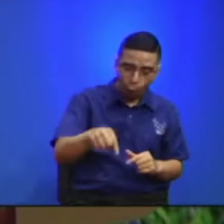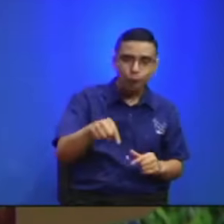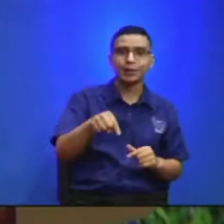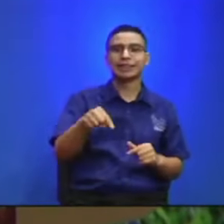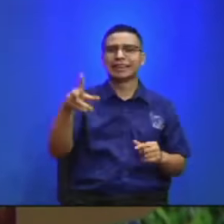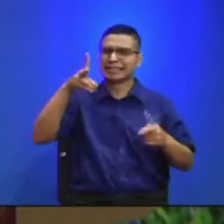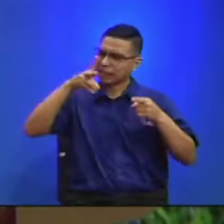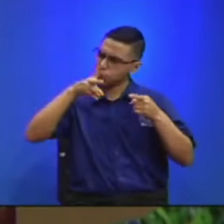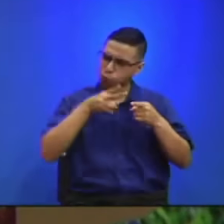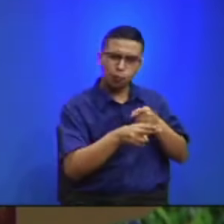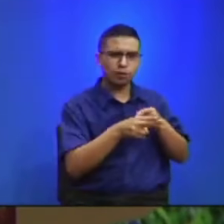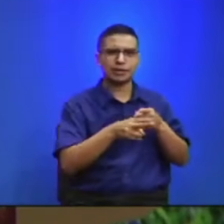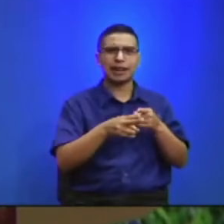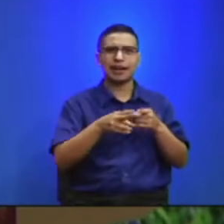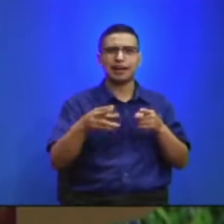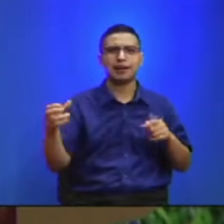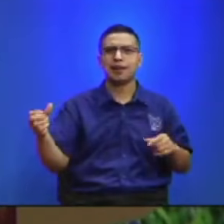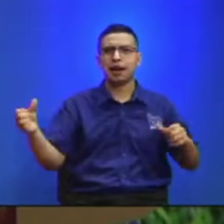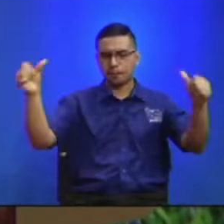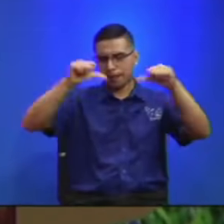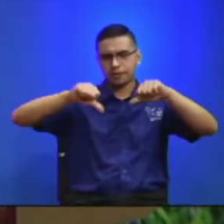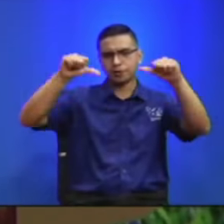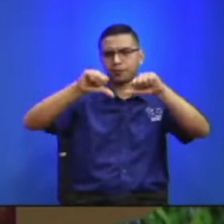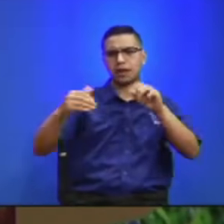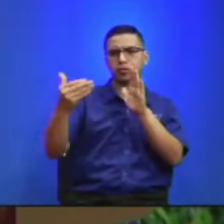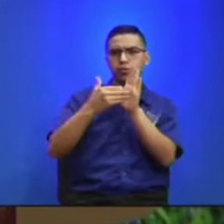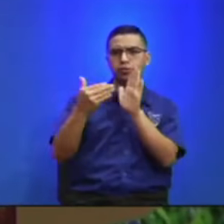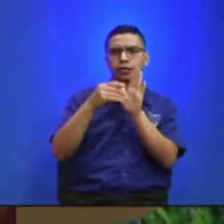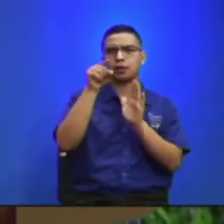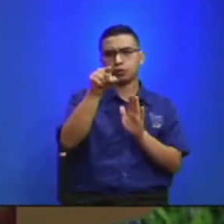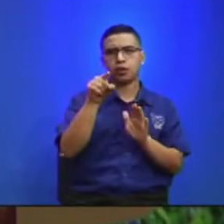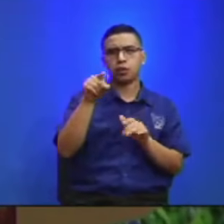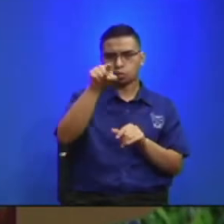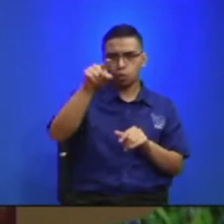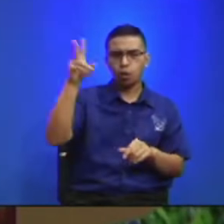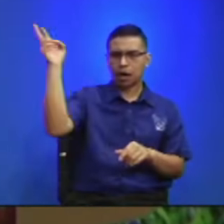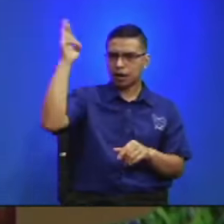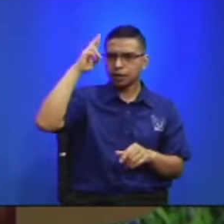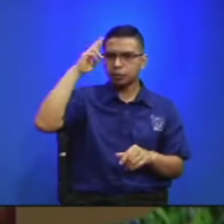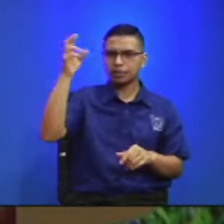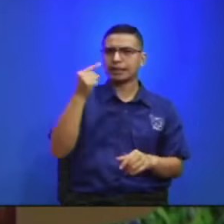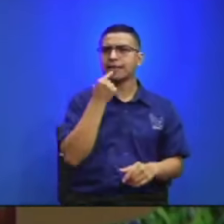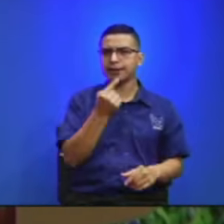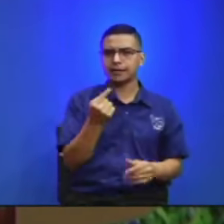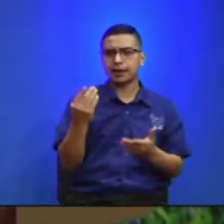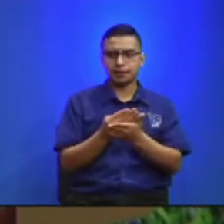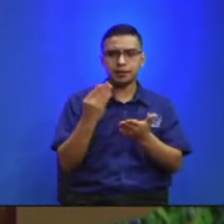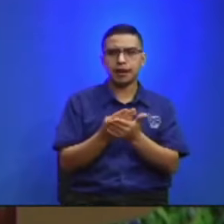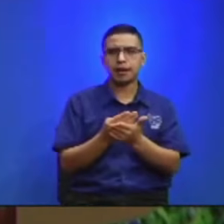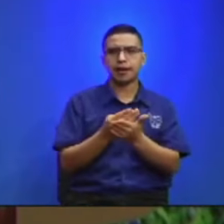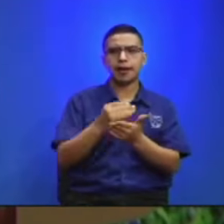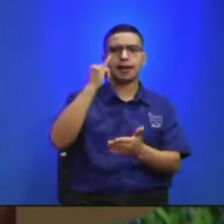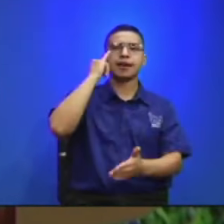con esto se corta esa maldición y cuando lo estoy masticando recuérdate que dice isaías 53